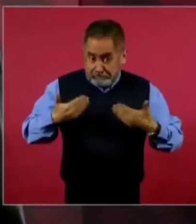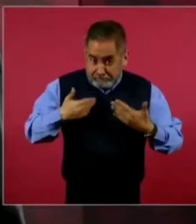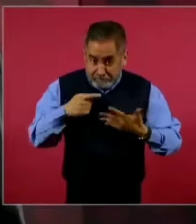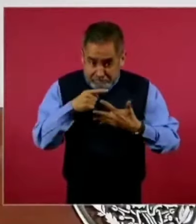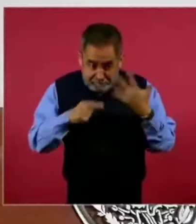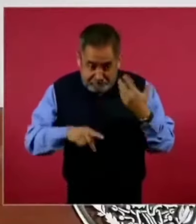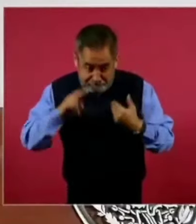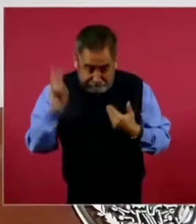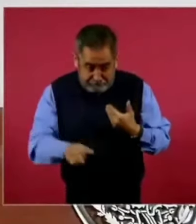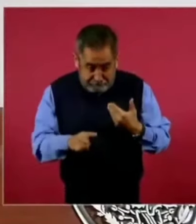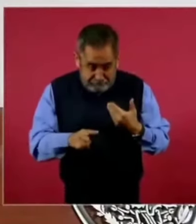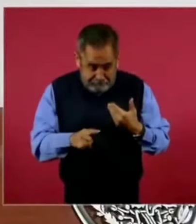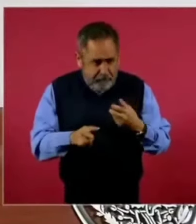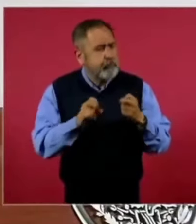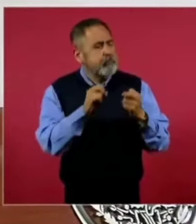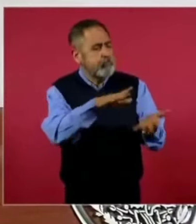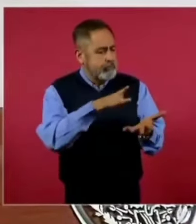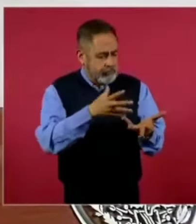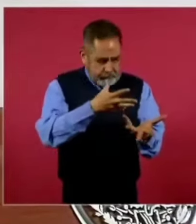Los apoyamos